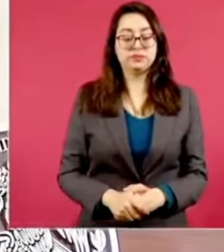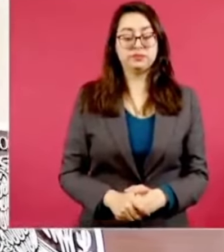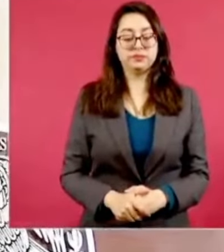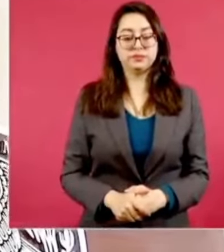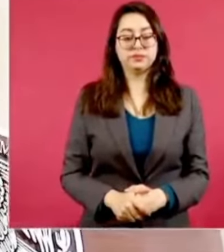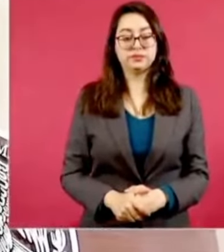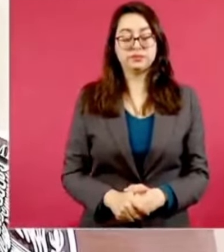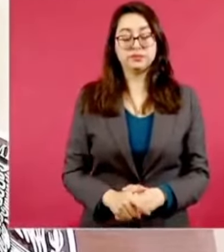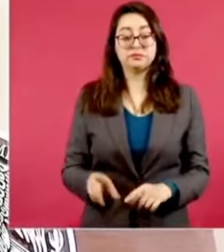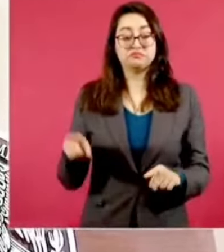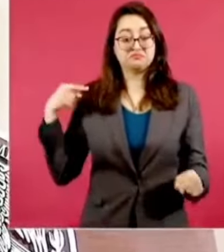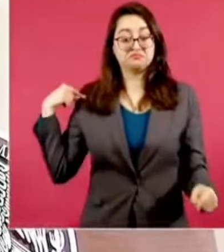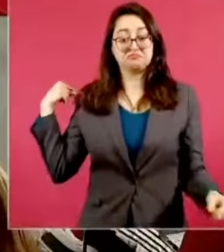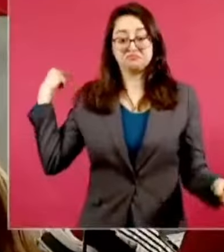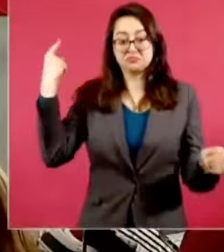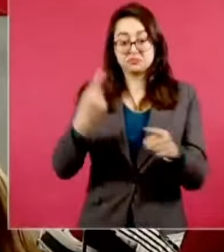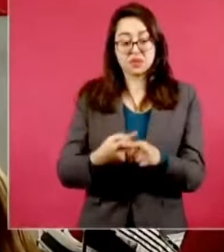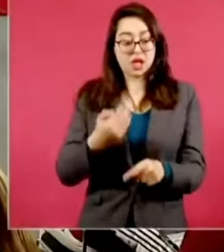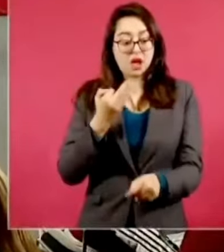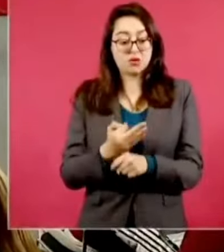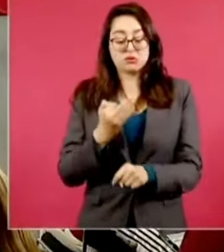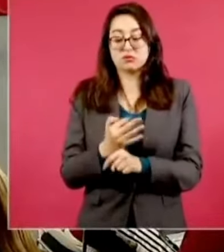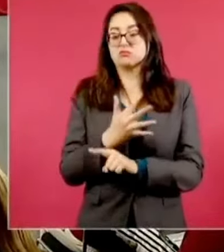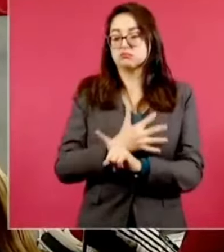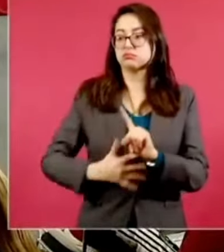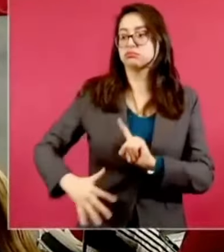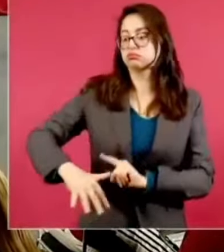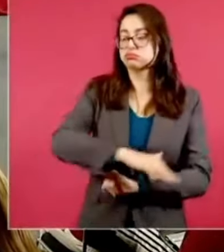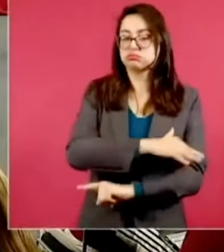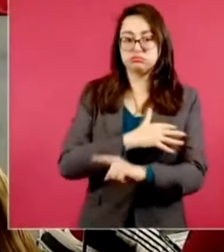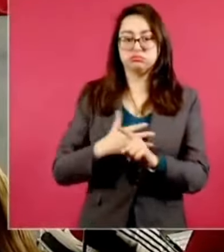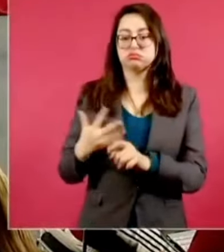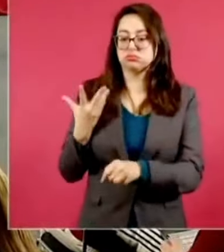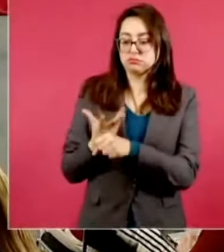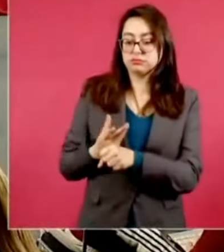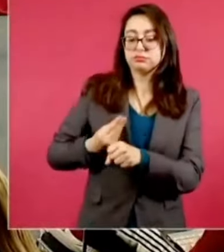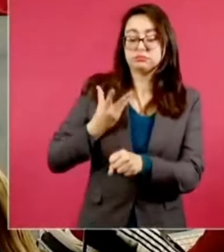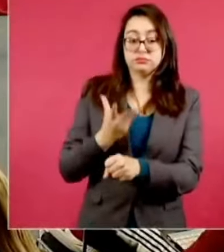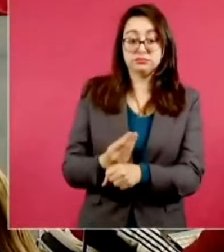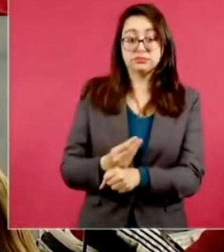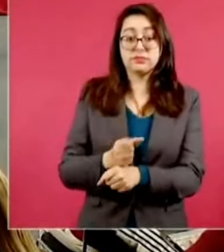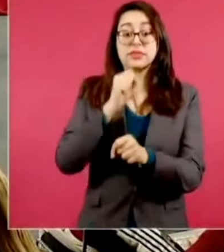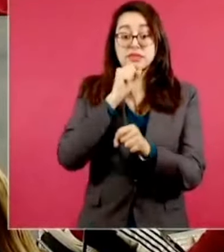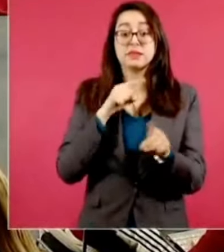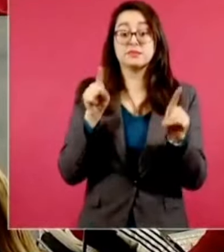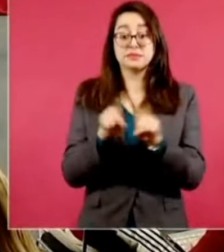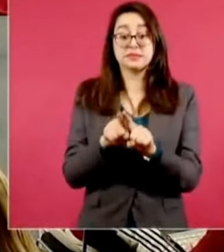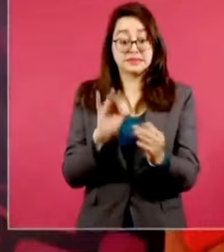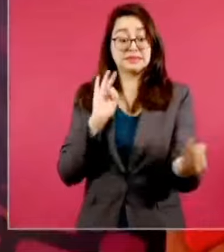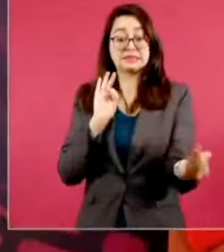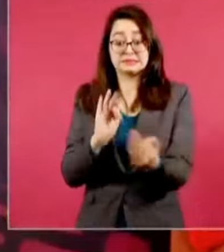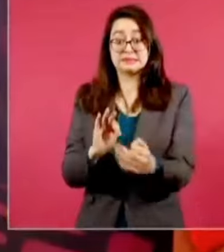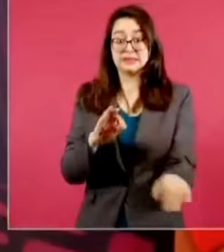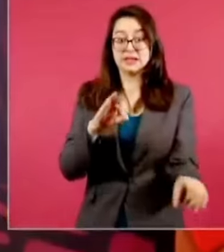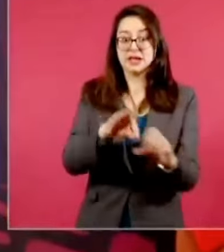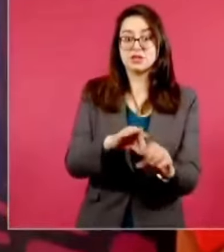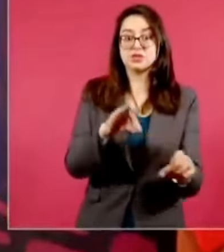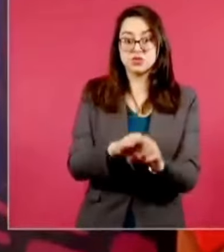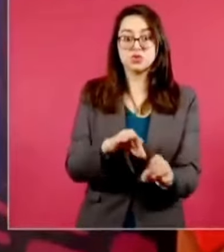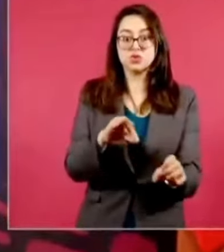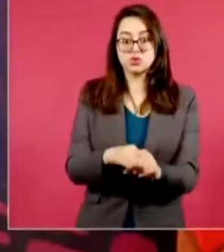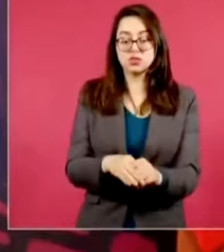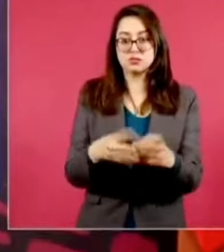se dieron las condiciones y además porque vienen las elecciones, ¿sí? Y el pueblo